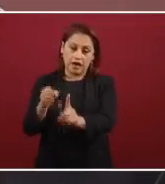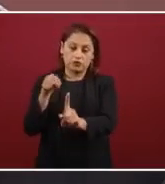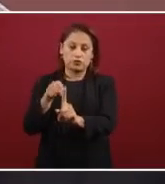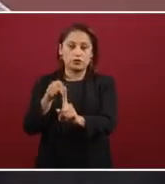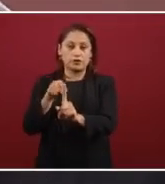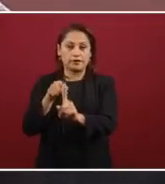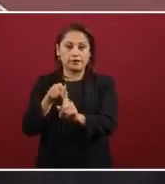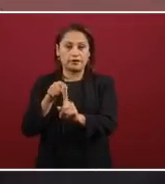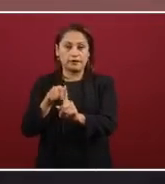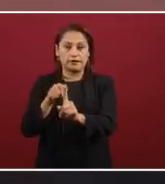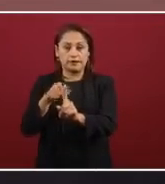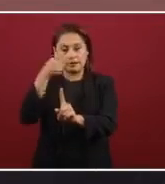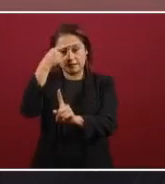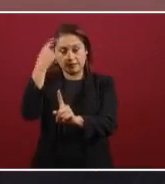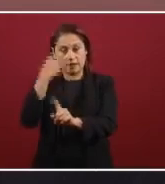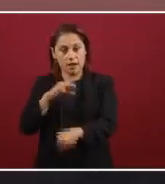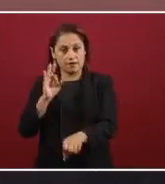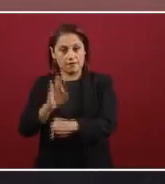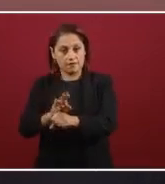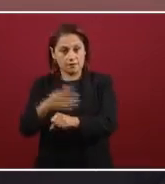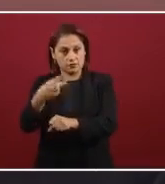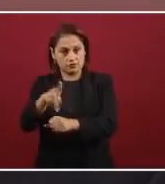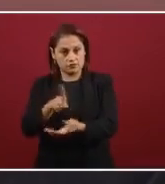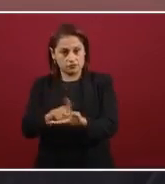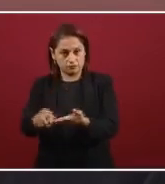y protegerlos de sus derechos humanos.